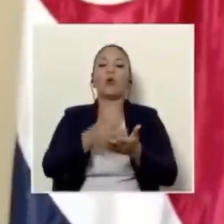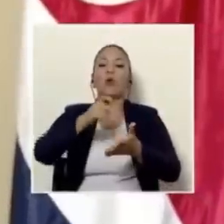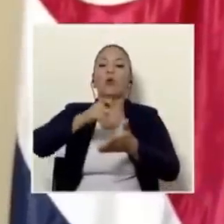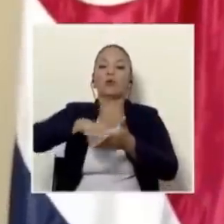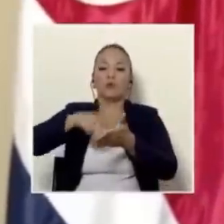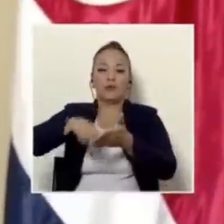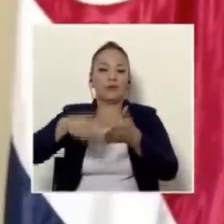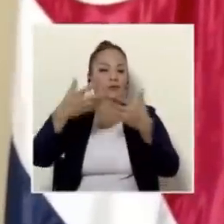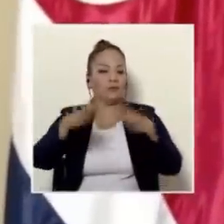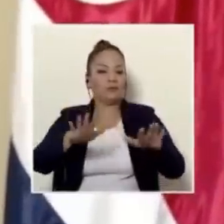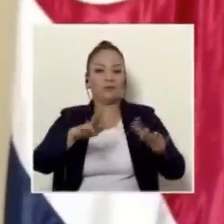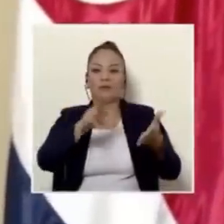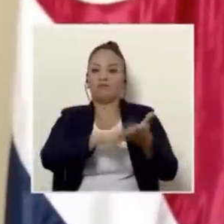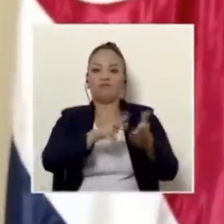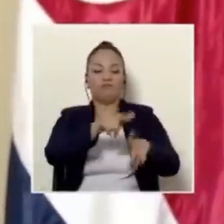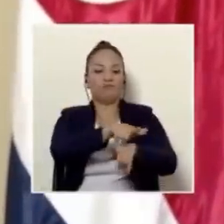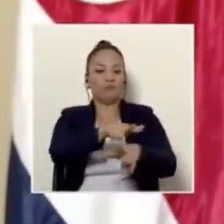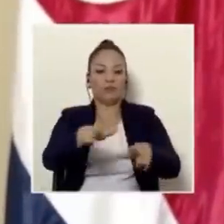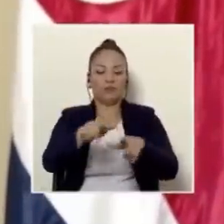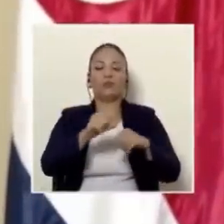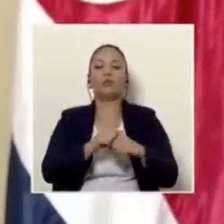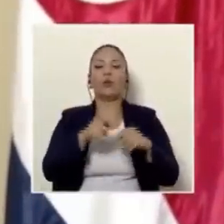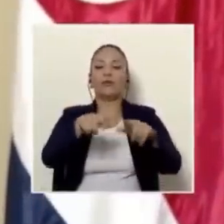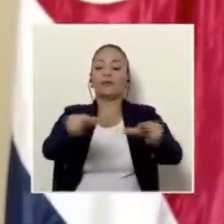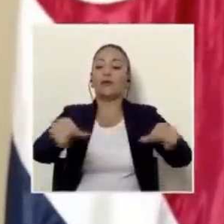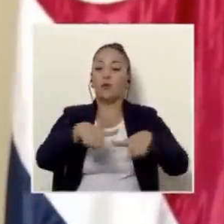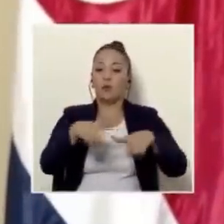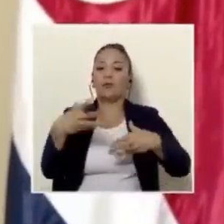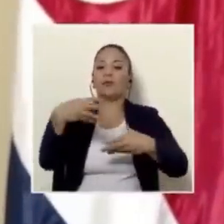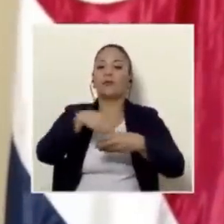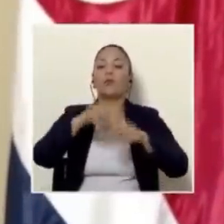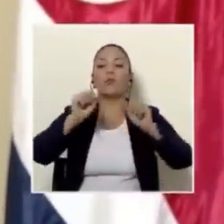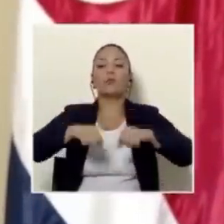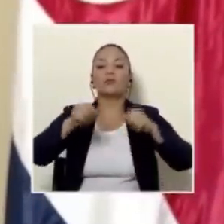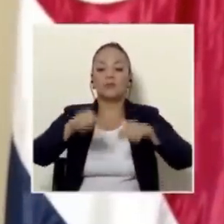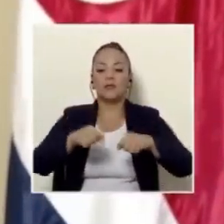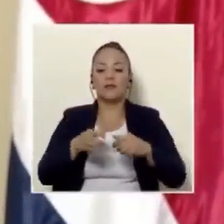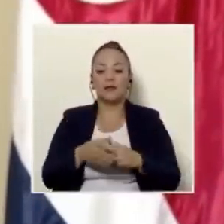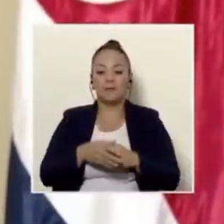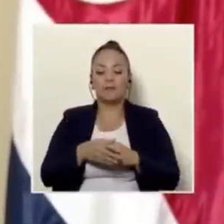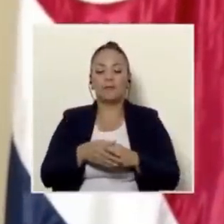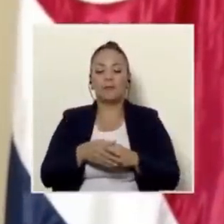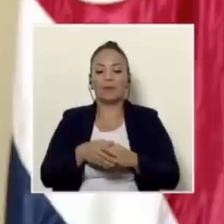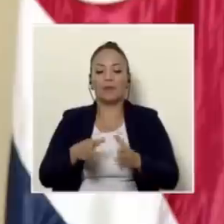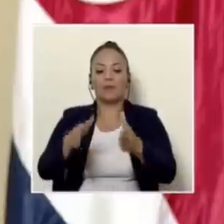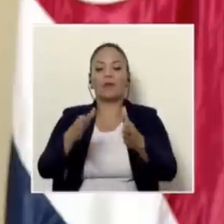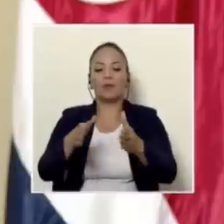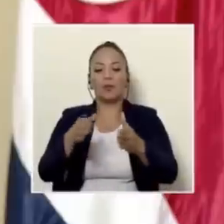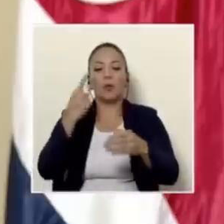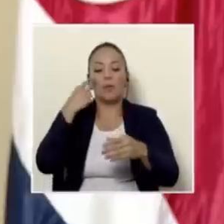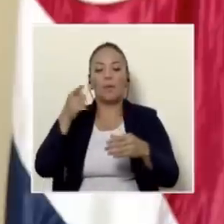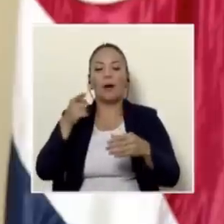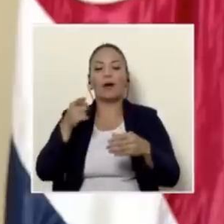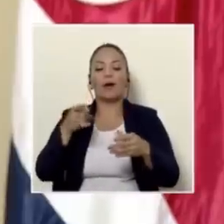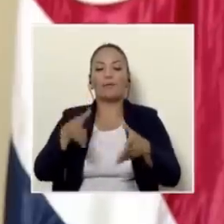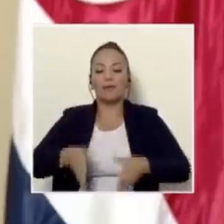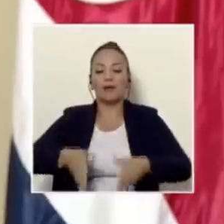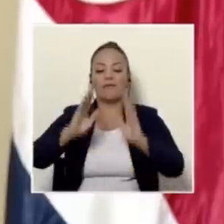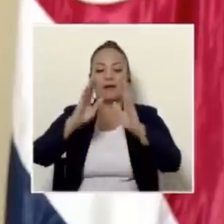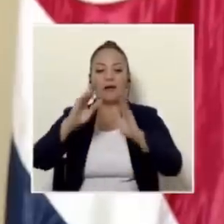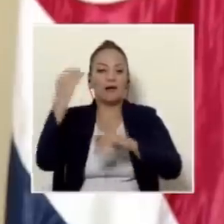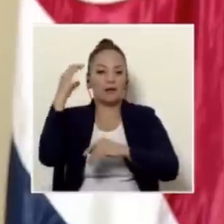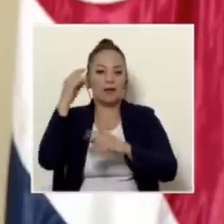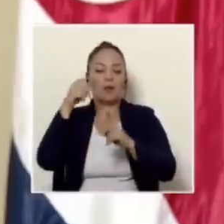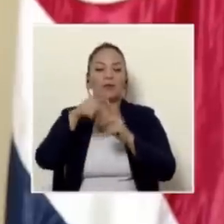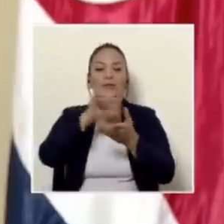contrato firmado. Esa propiedad está dentro de un posible alineamiento para la extensión de la carretera de Cartago hacia